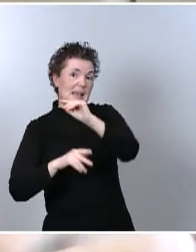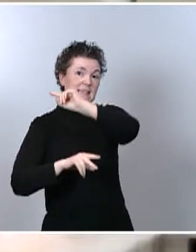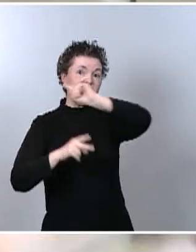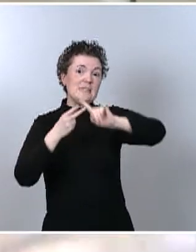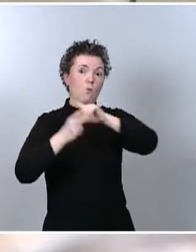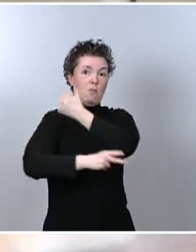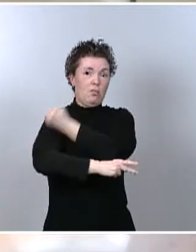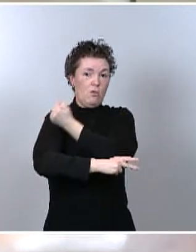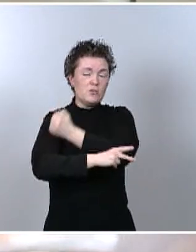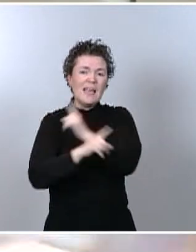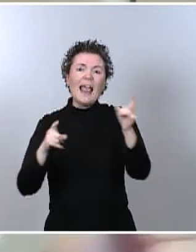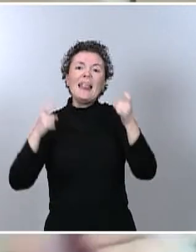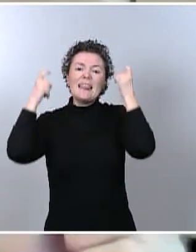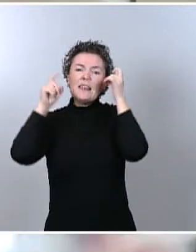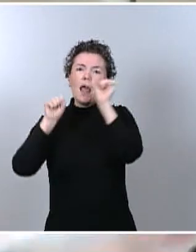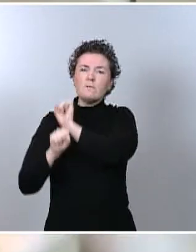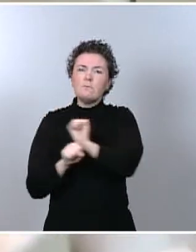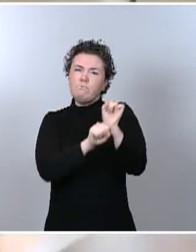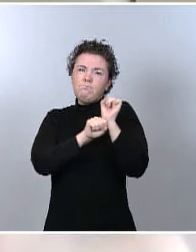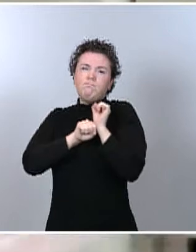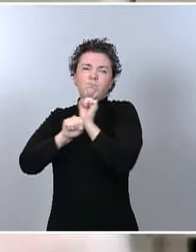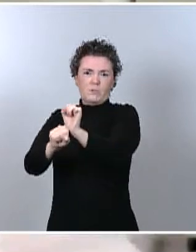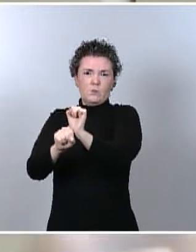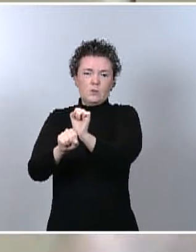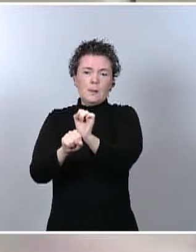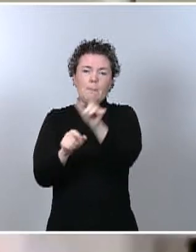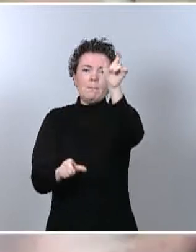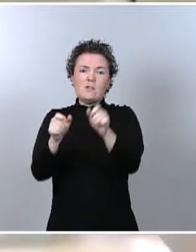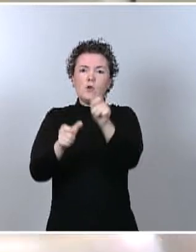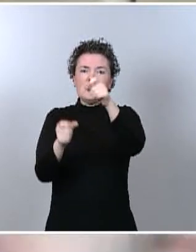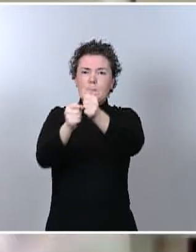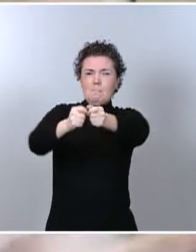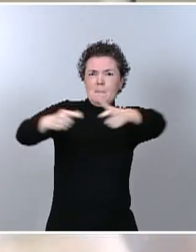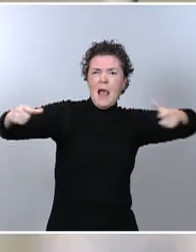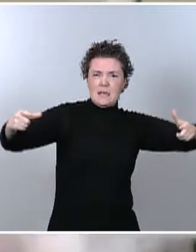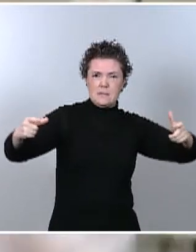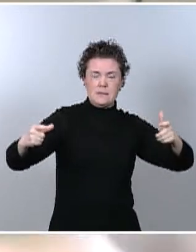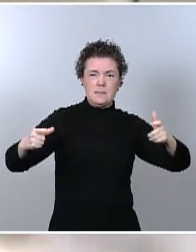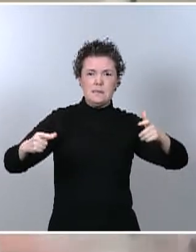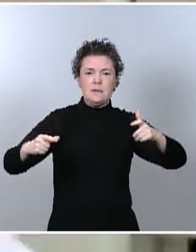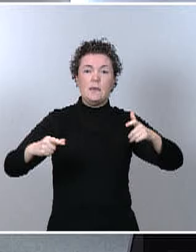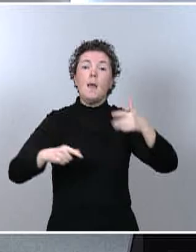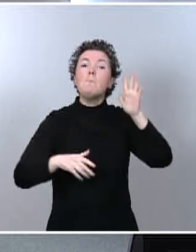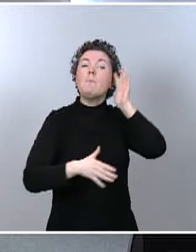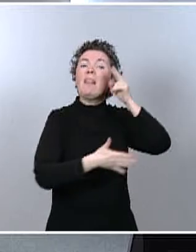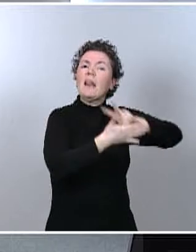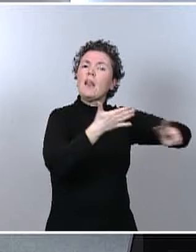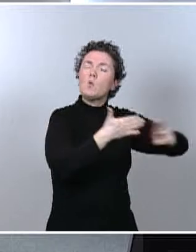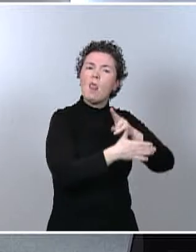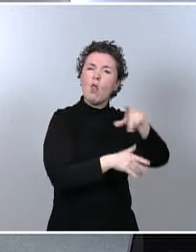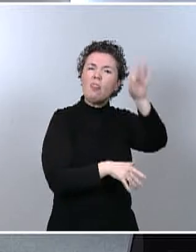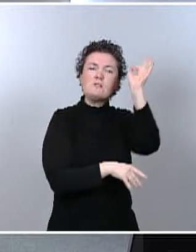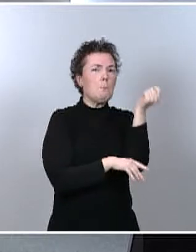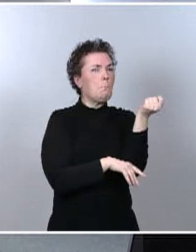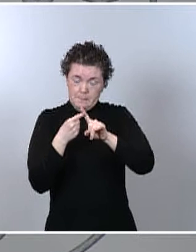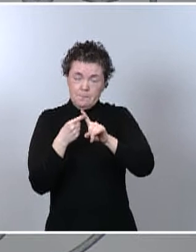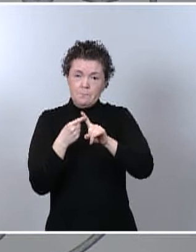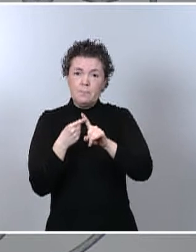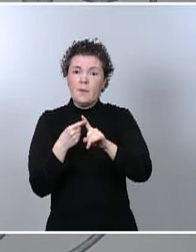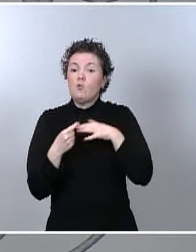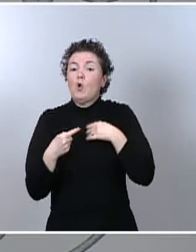dosis disponibles a un mayor número de personas. Creo que Reino Unido ha tomado una decisión parecida. No sé si le